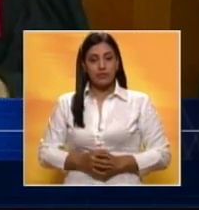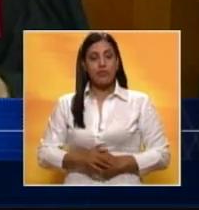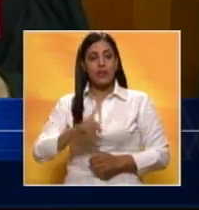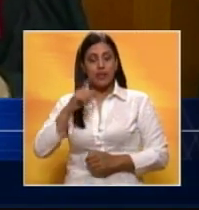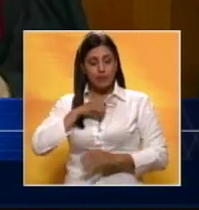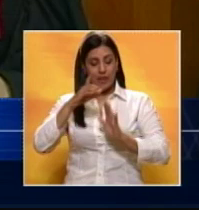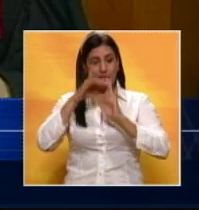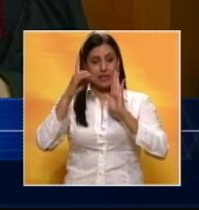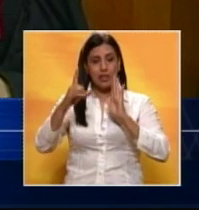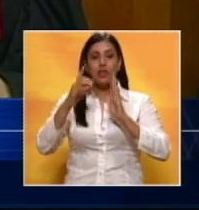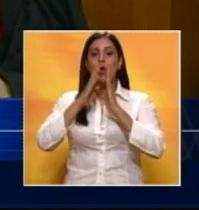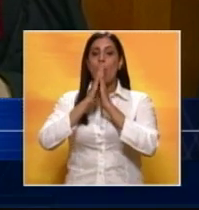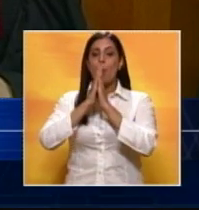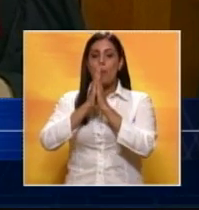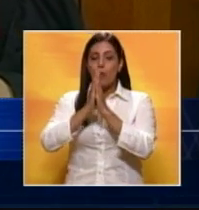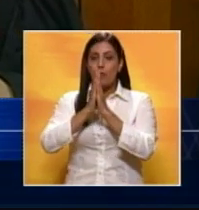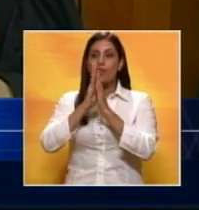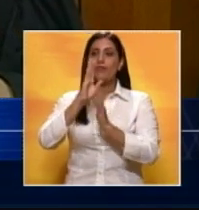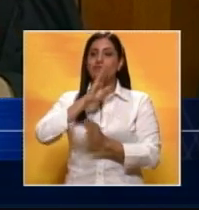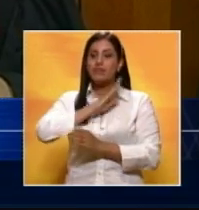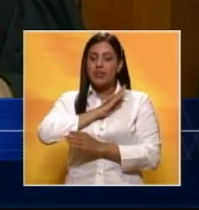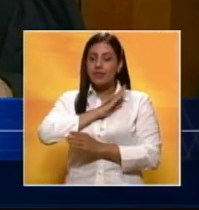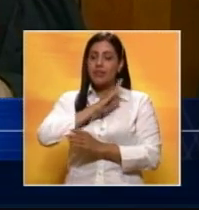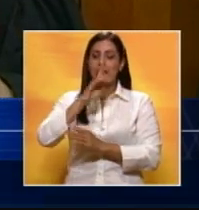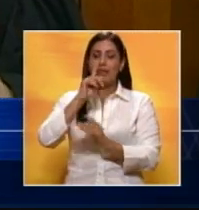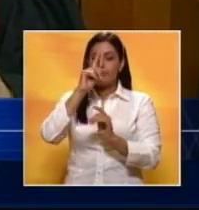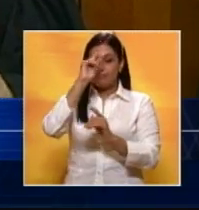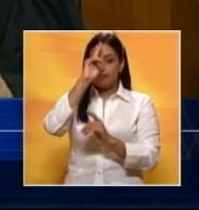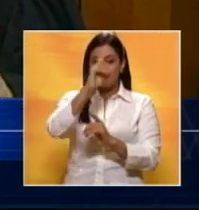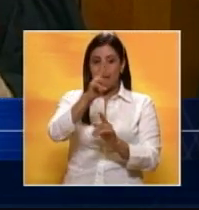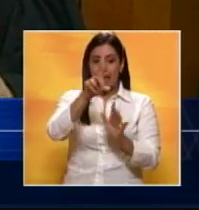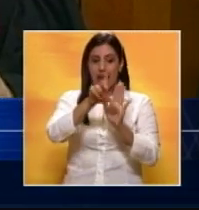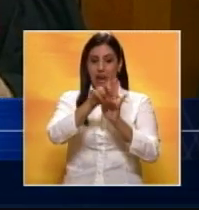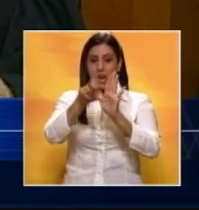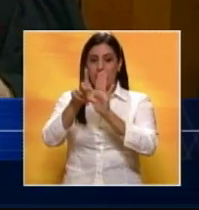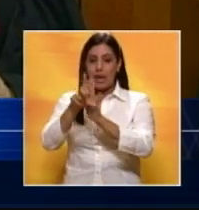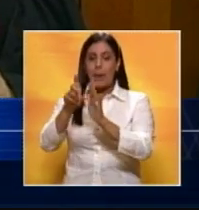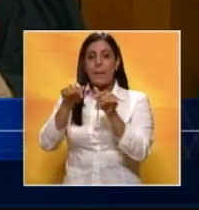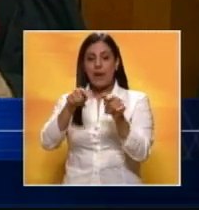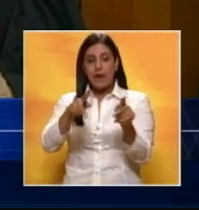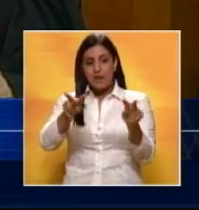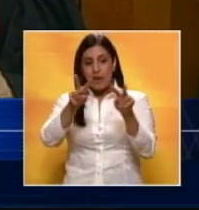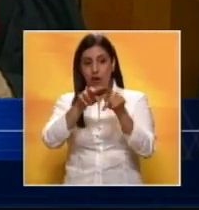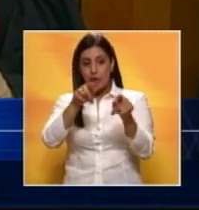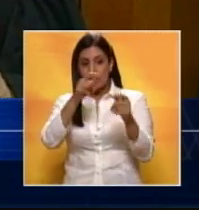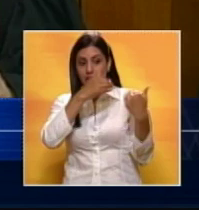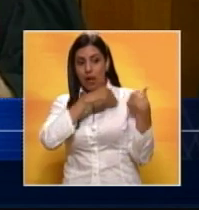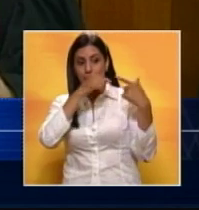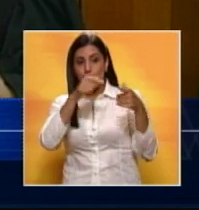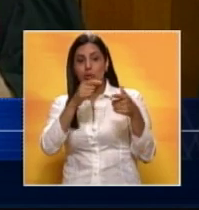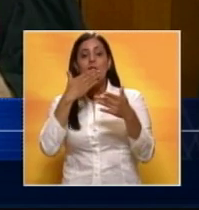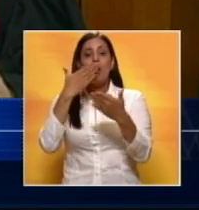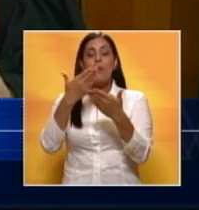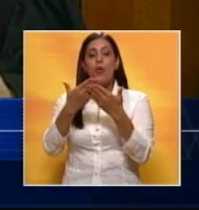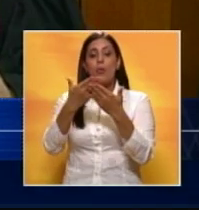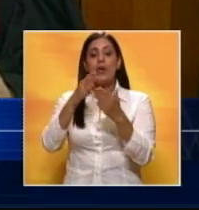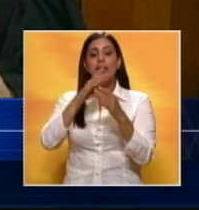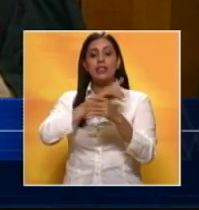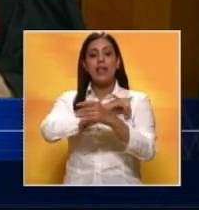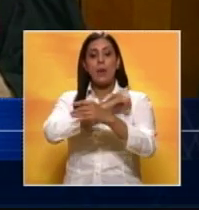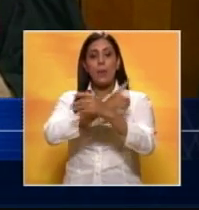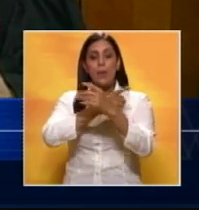de su derecho a petición, se encuentran legitimados para hacer valer los postulados del poder